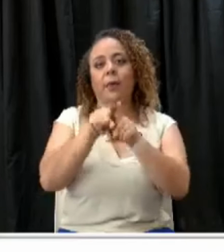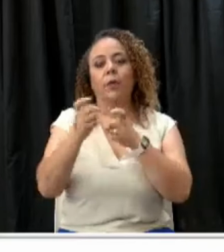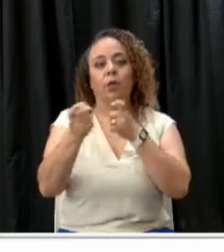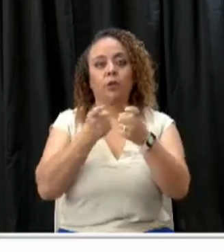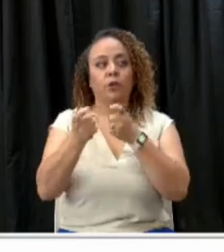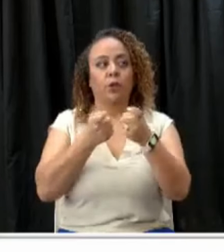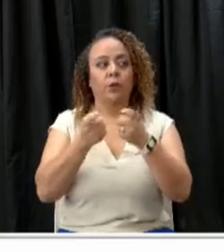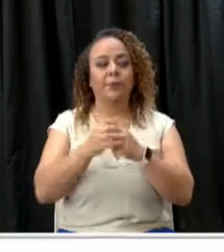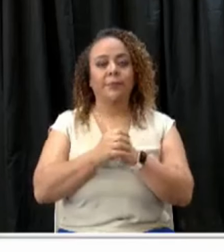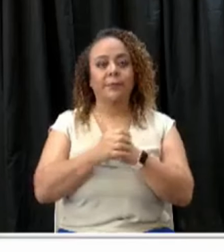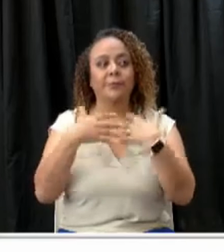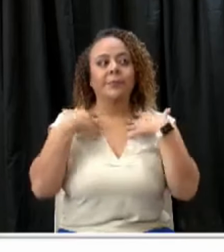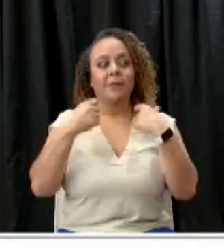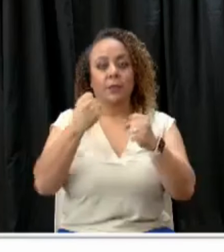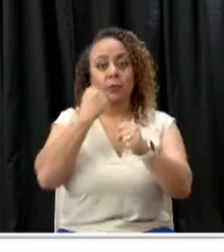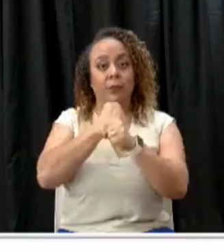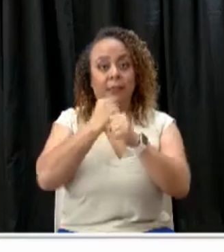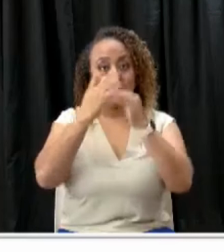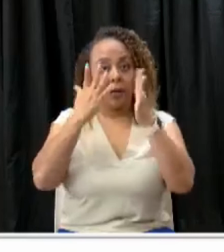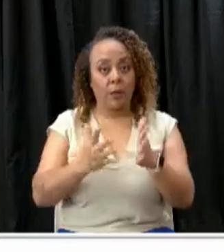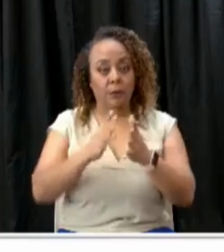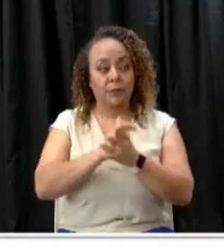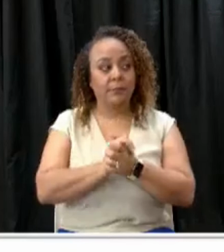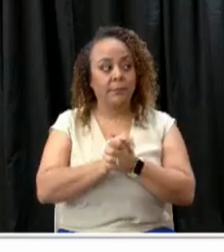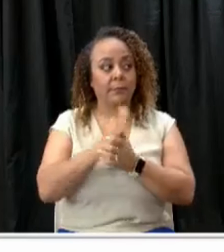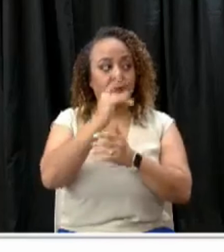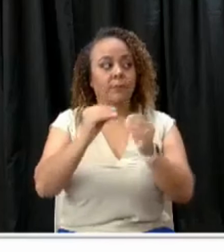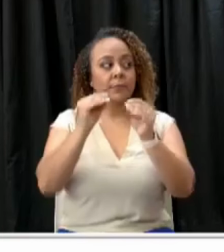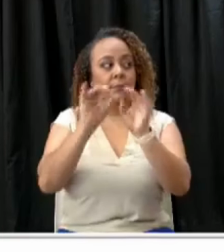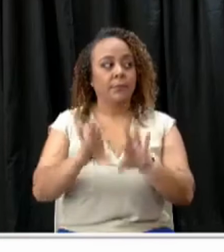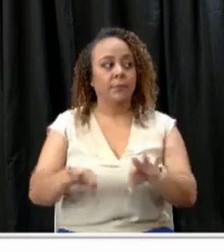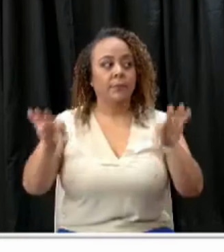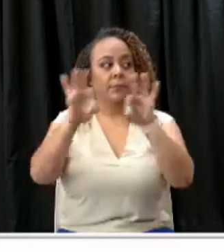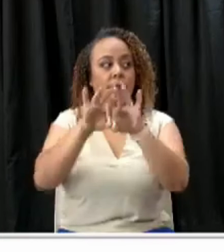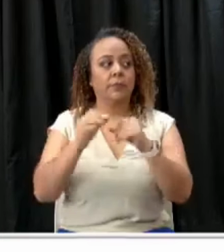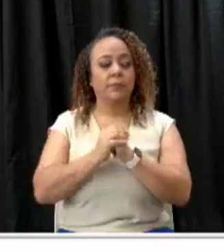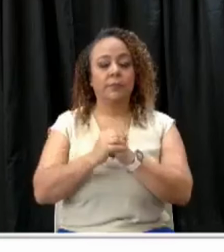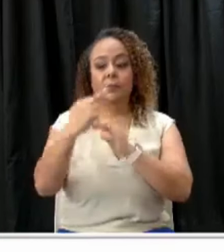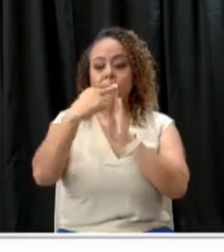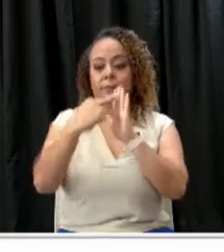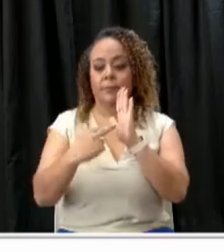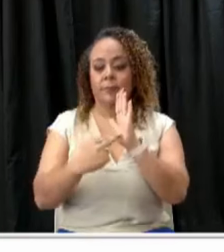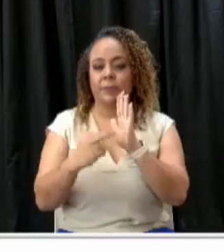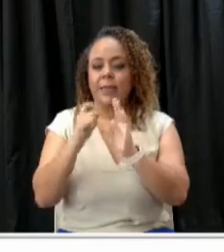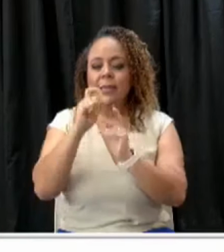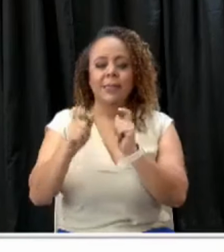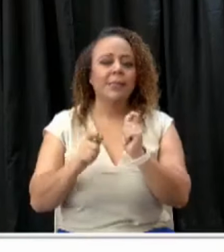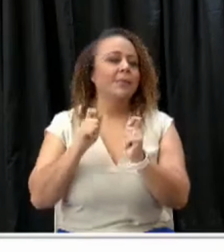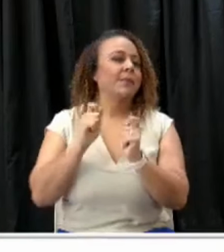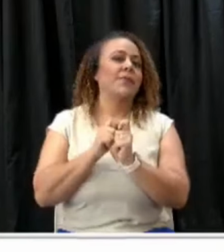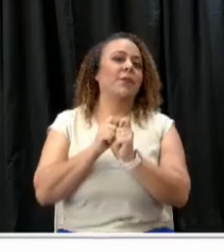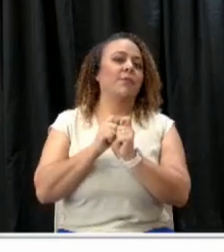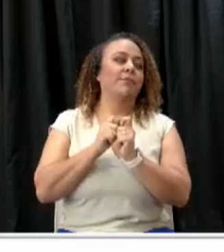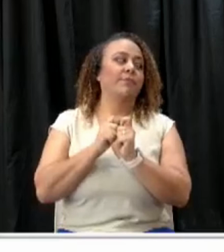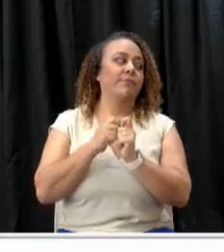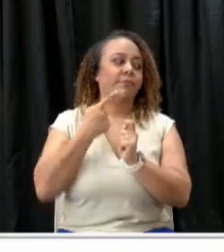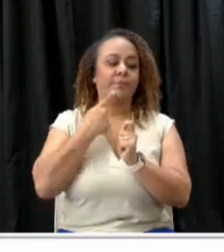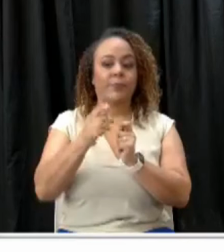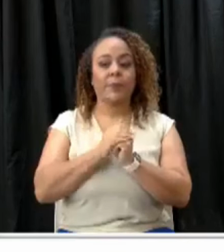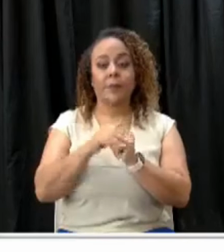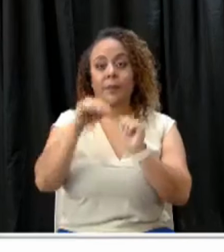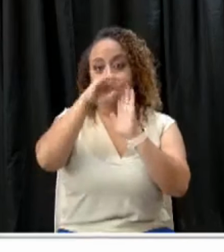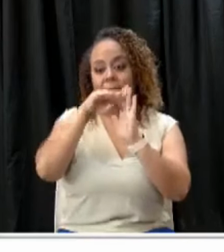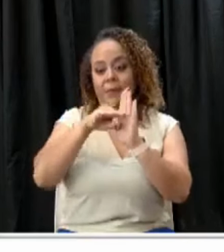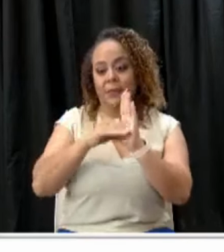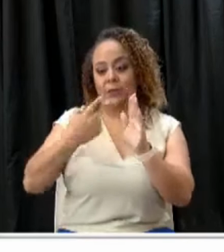control de la salud de los trabajadores. Y sobre todo lo importante que el reglamento es muy específico en decir que estas